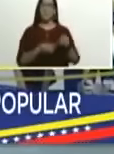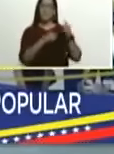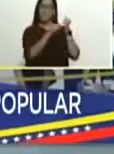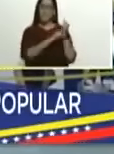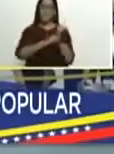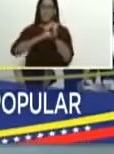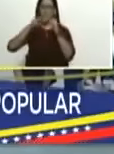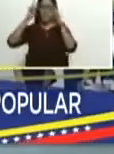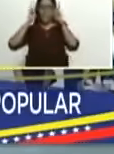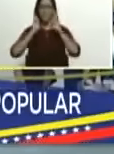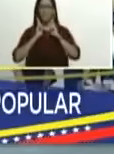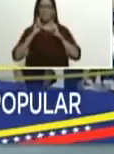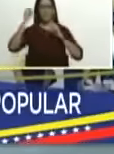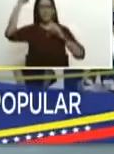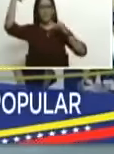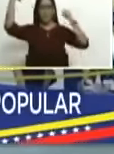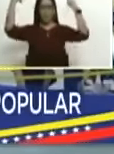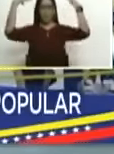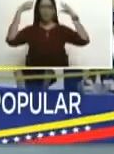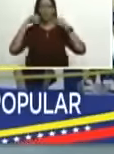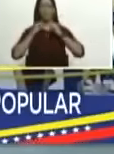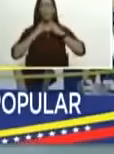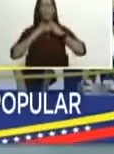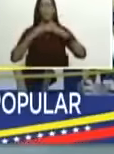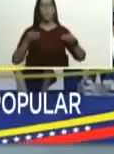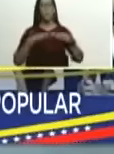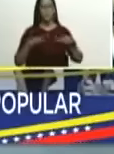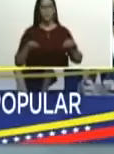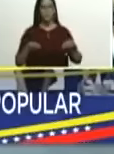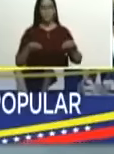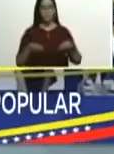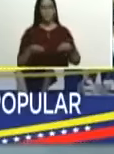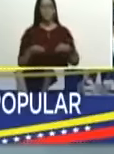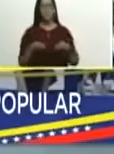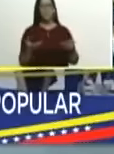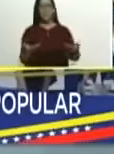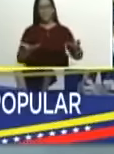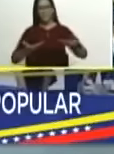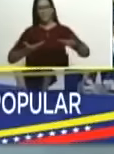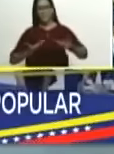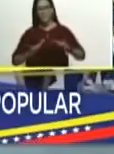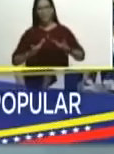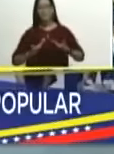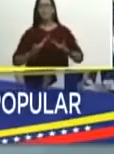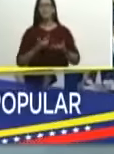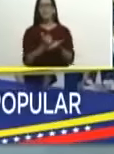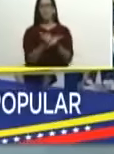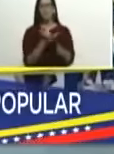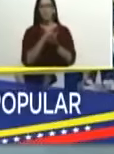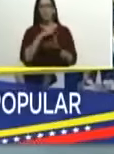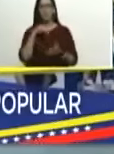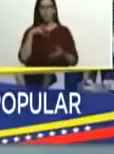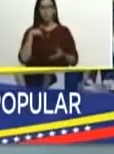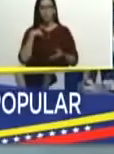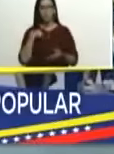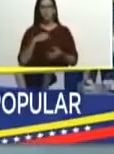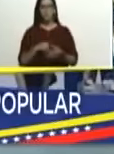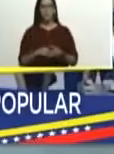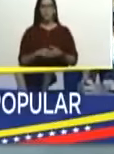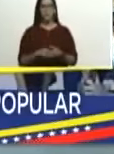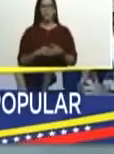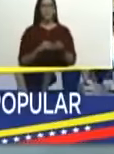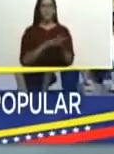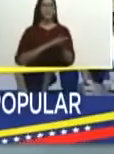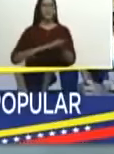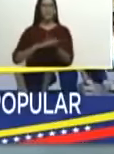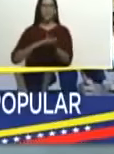público. Y eso nos ha servido a nosotros para